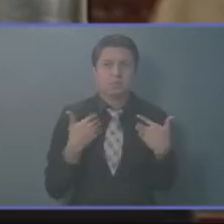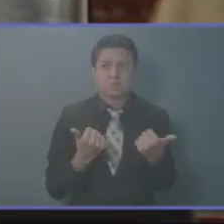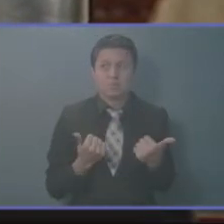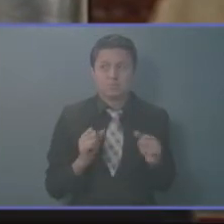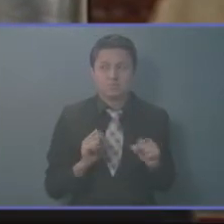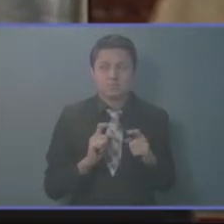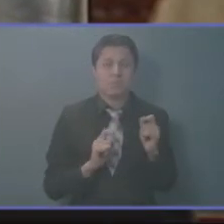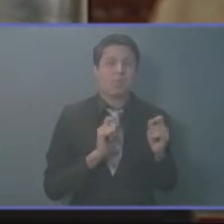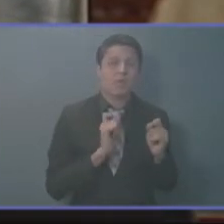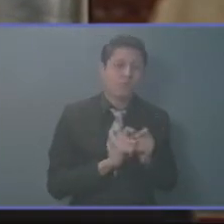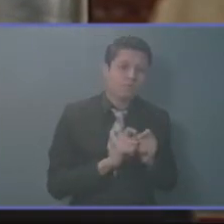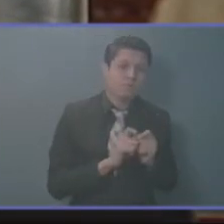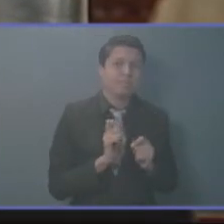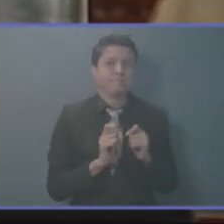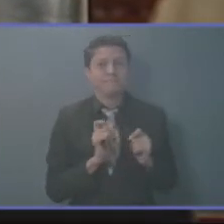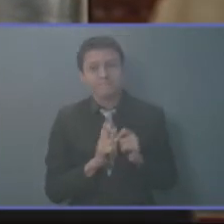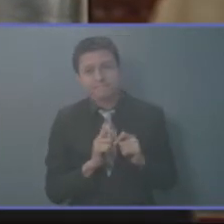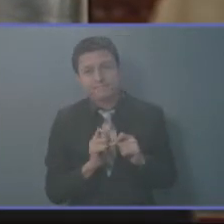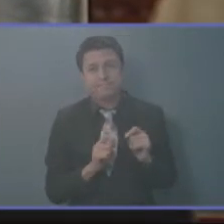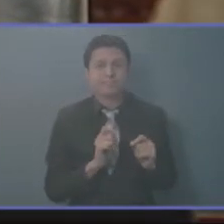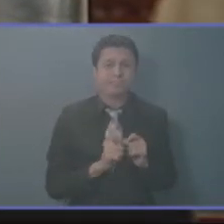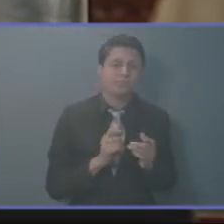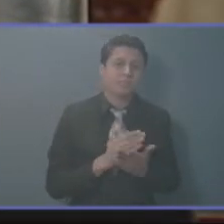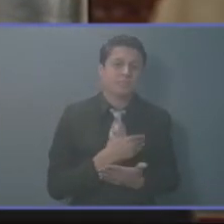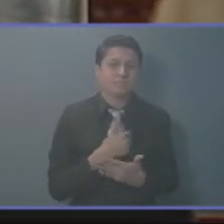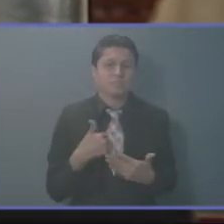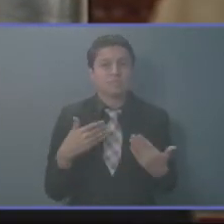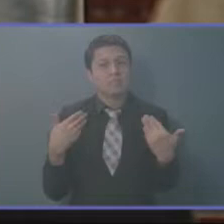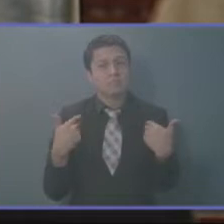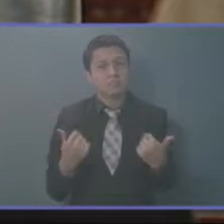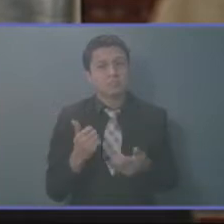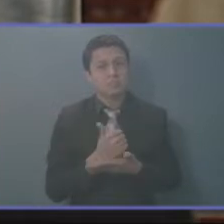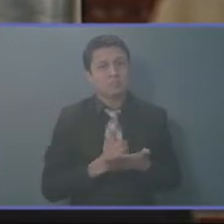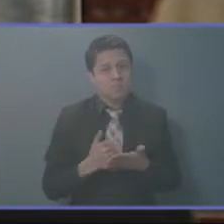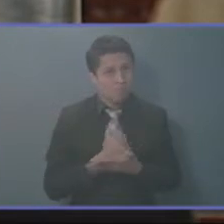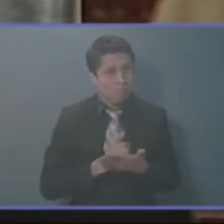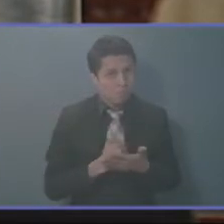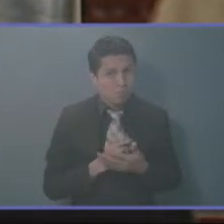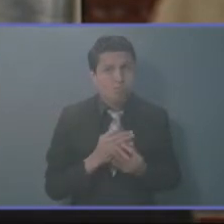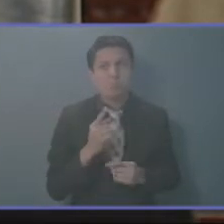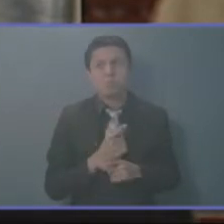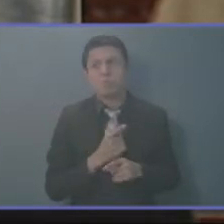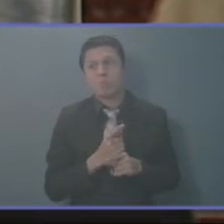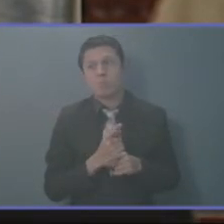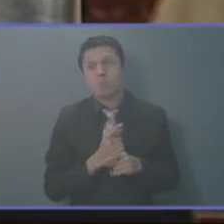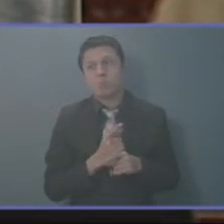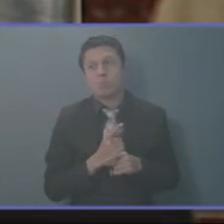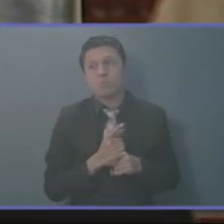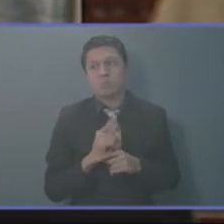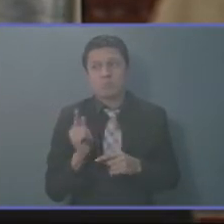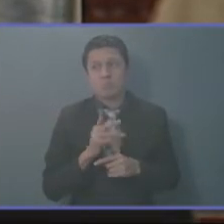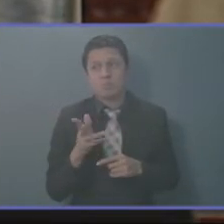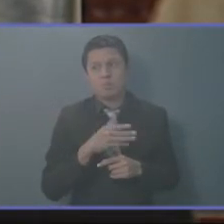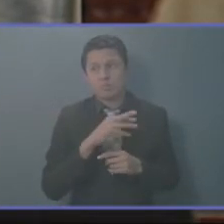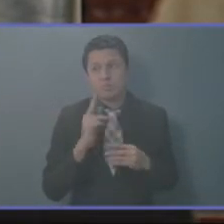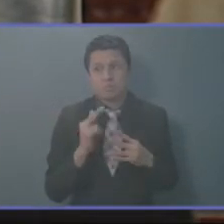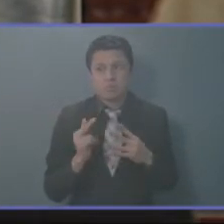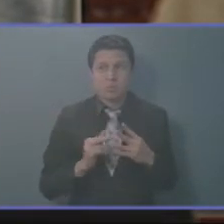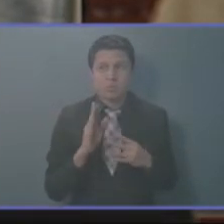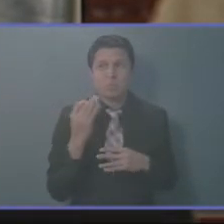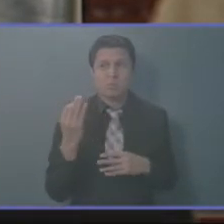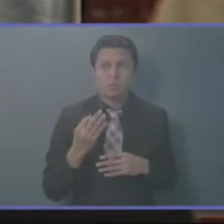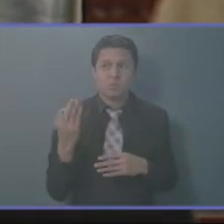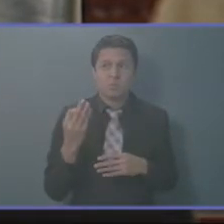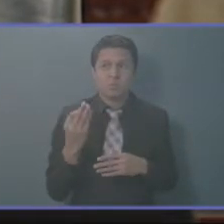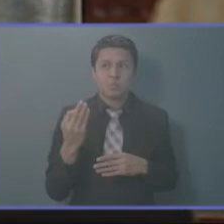vaya determinando en conjunto con el Ministerio de Hacienda la utilización necesaria, idónea y proporcional de los recursos conforme a las